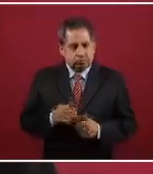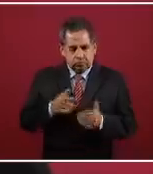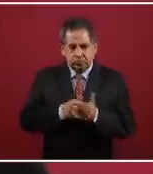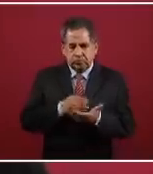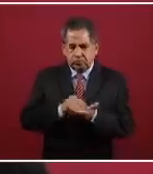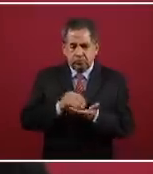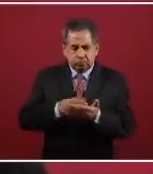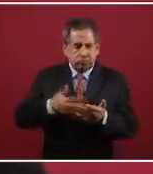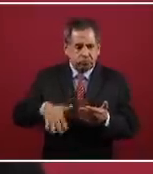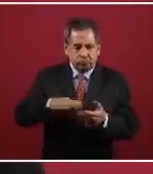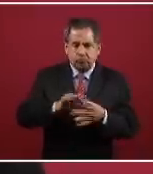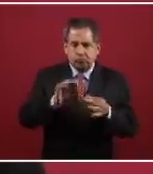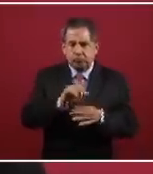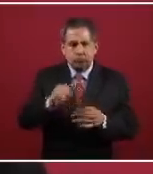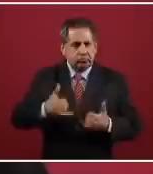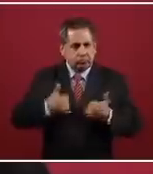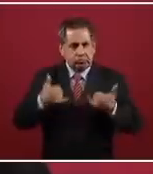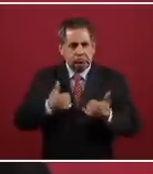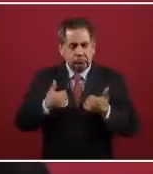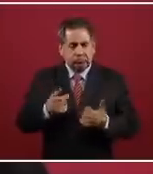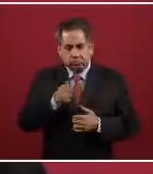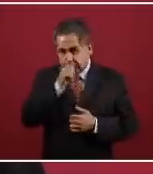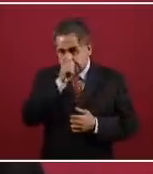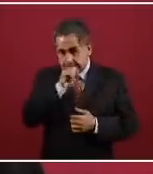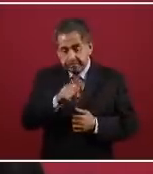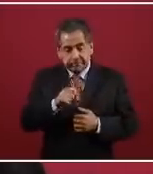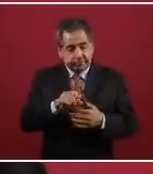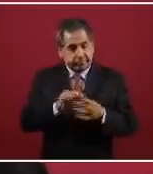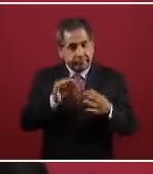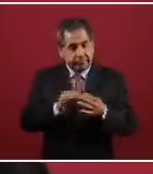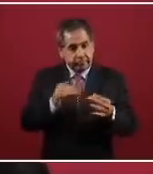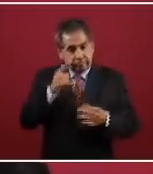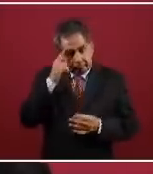buscando a los jóvenes hasta encontrarlos.